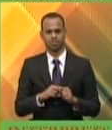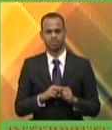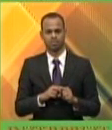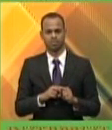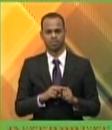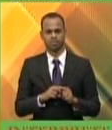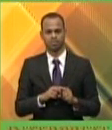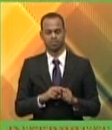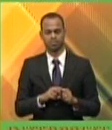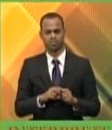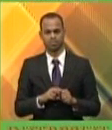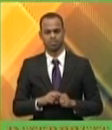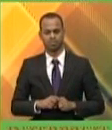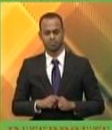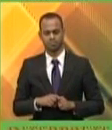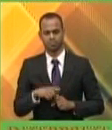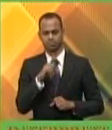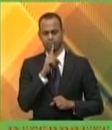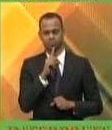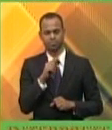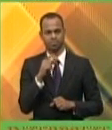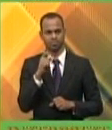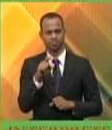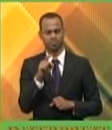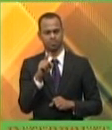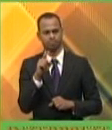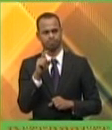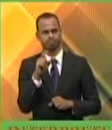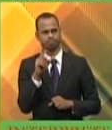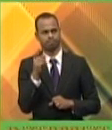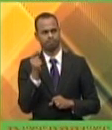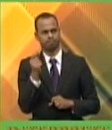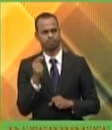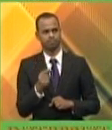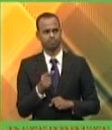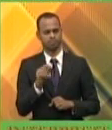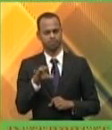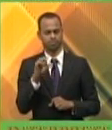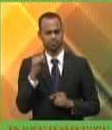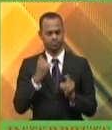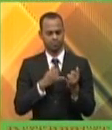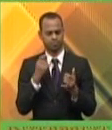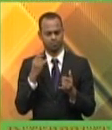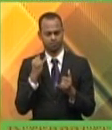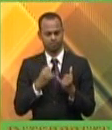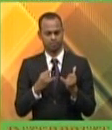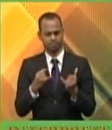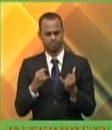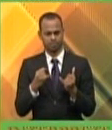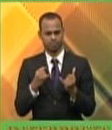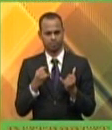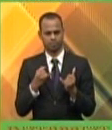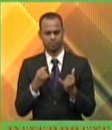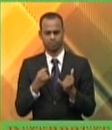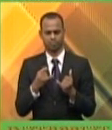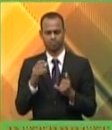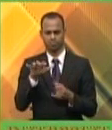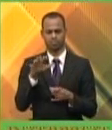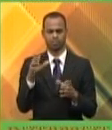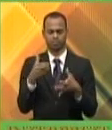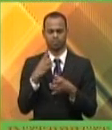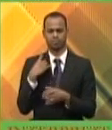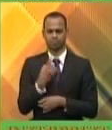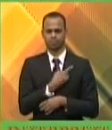paradigmático para mí emblemático en iñigo no recuerdo el apellido creo que digamos que de podemos el